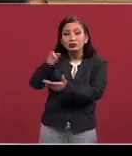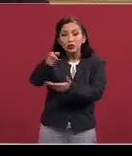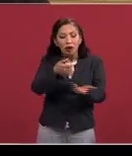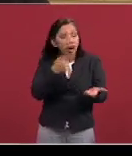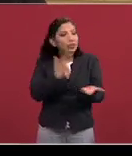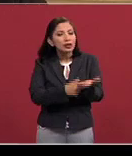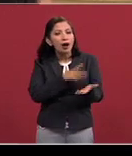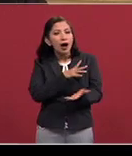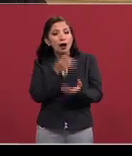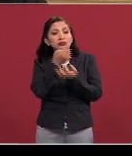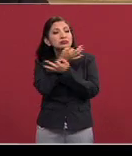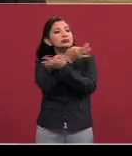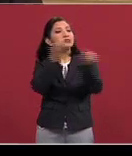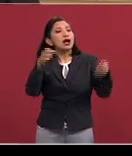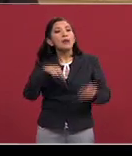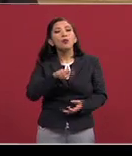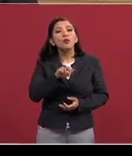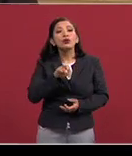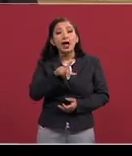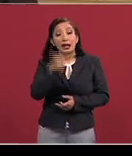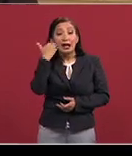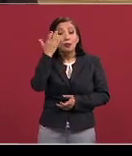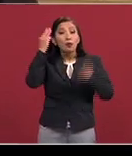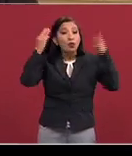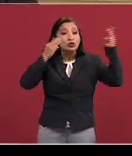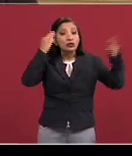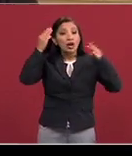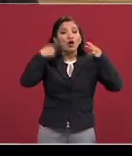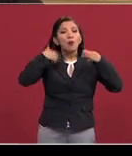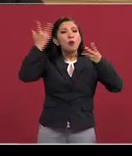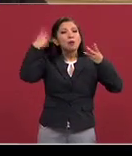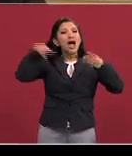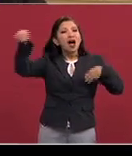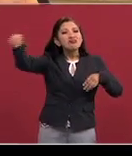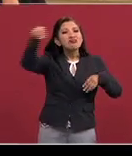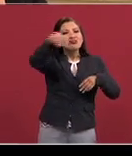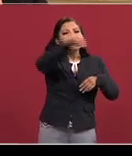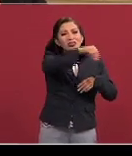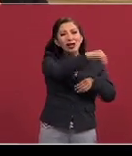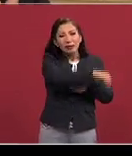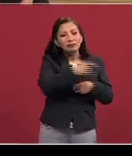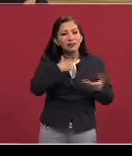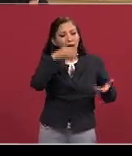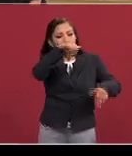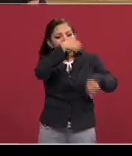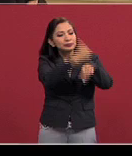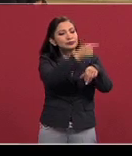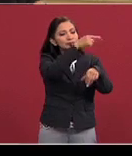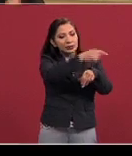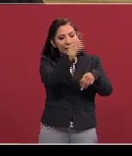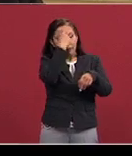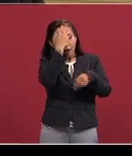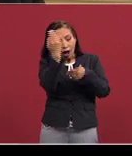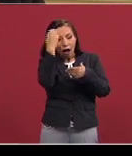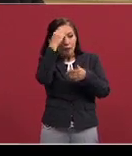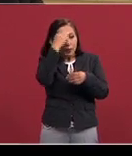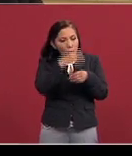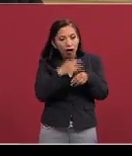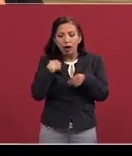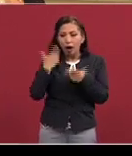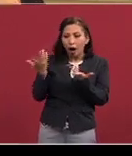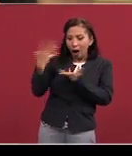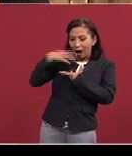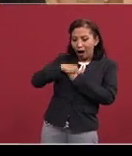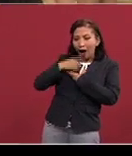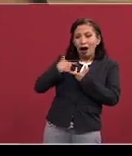llevarás el mensaje del MUNAL. Queremos que el MUNAL sea un caballero andante que se instale en la mente, en el